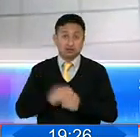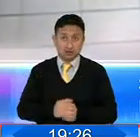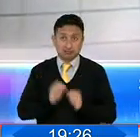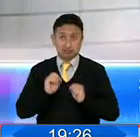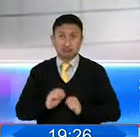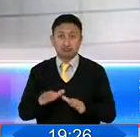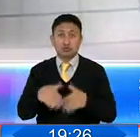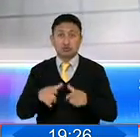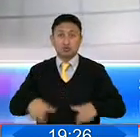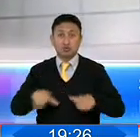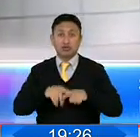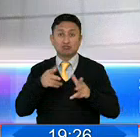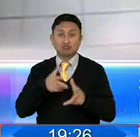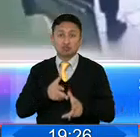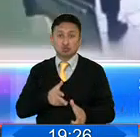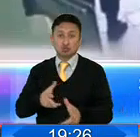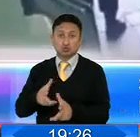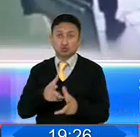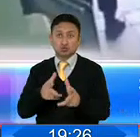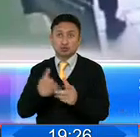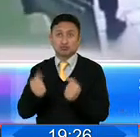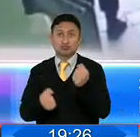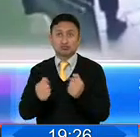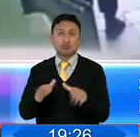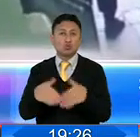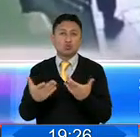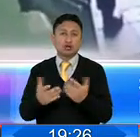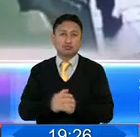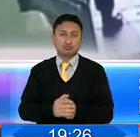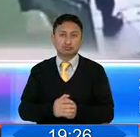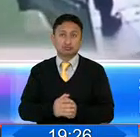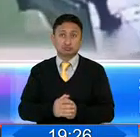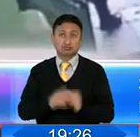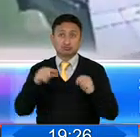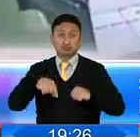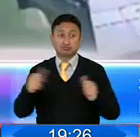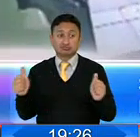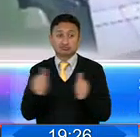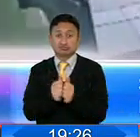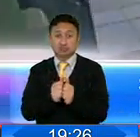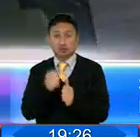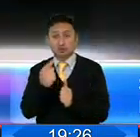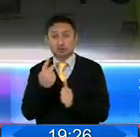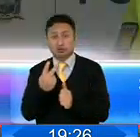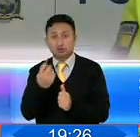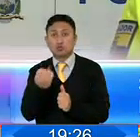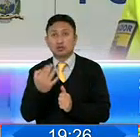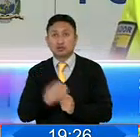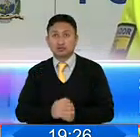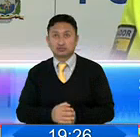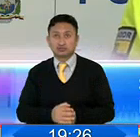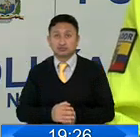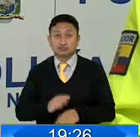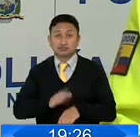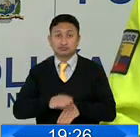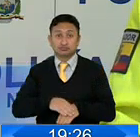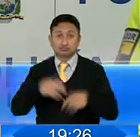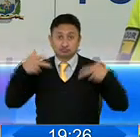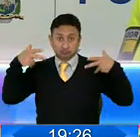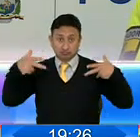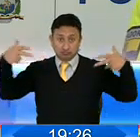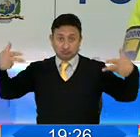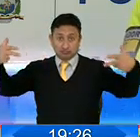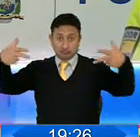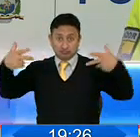ruta que va a seguir, en qué vehículo se moviliza y si está en compañía de otras personas. Gracias a las cámaras también se